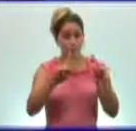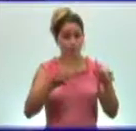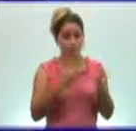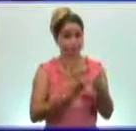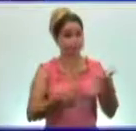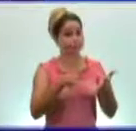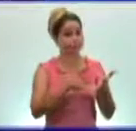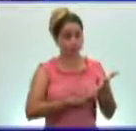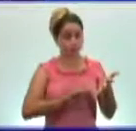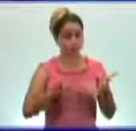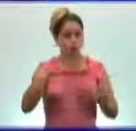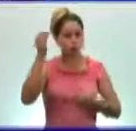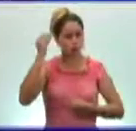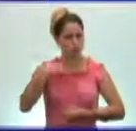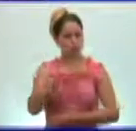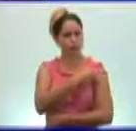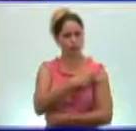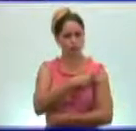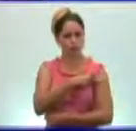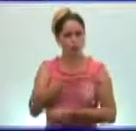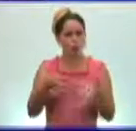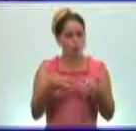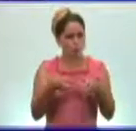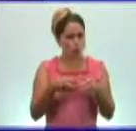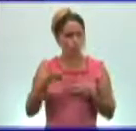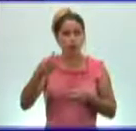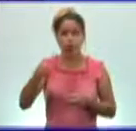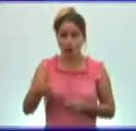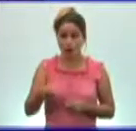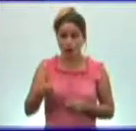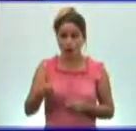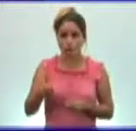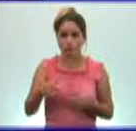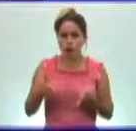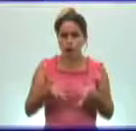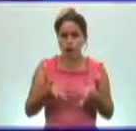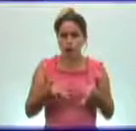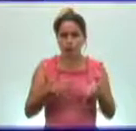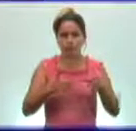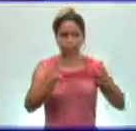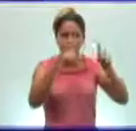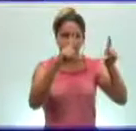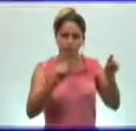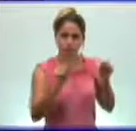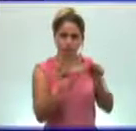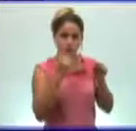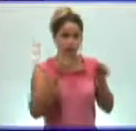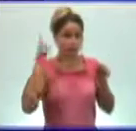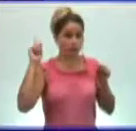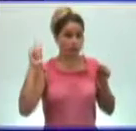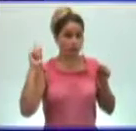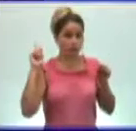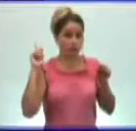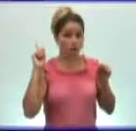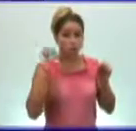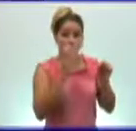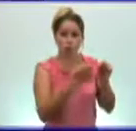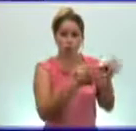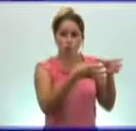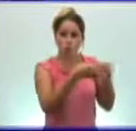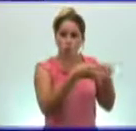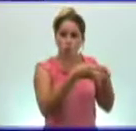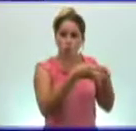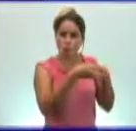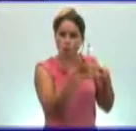de secundaria que los grupos A son los representados del grupo 1 al grupo 2A, del